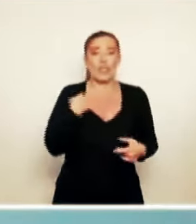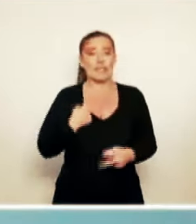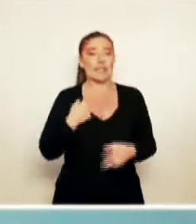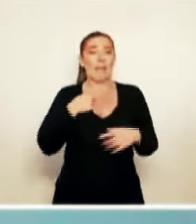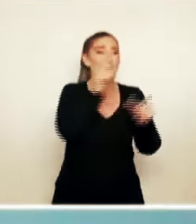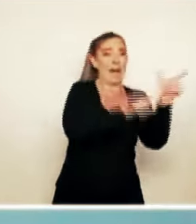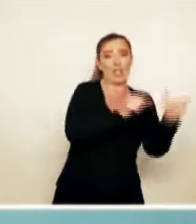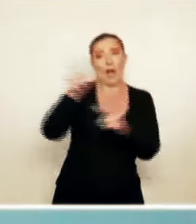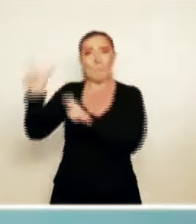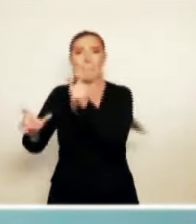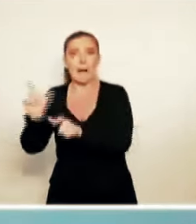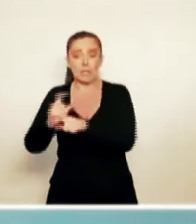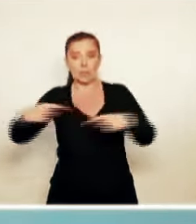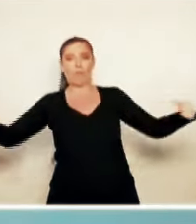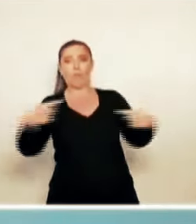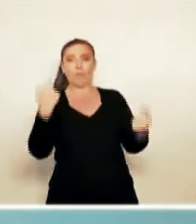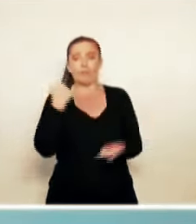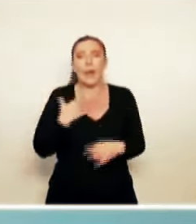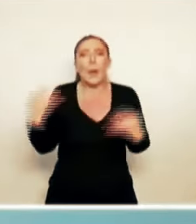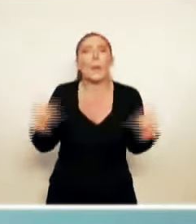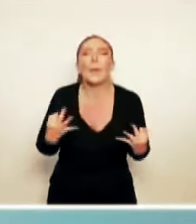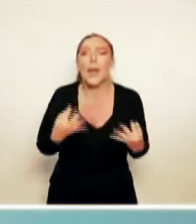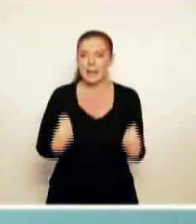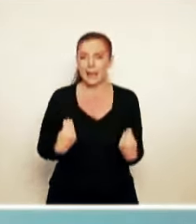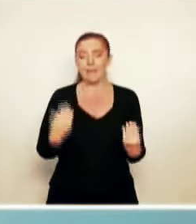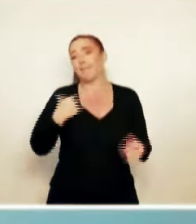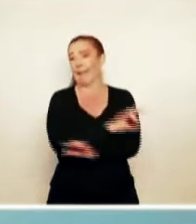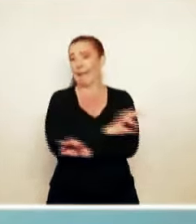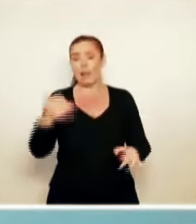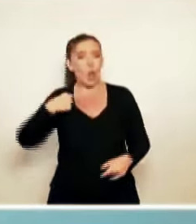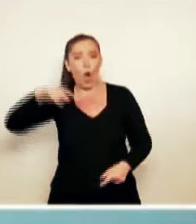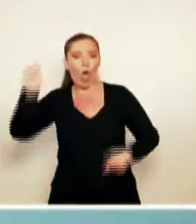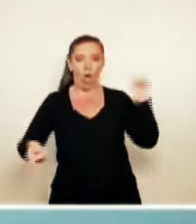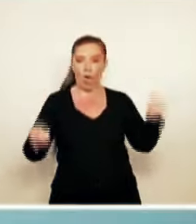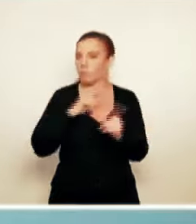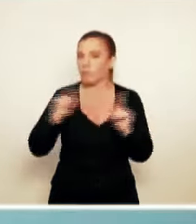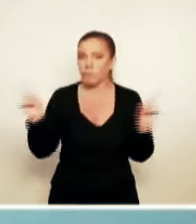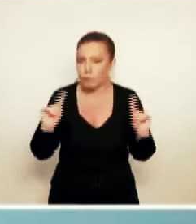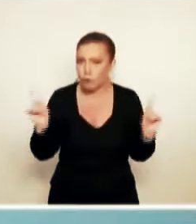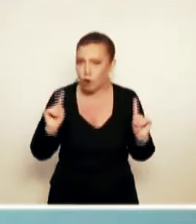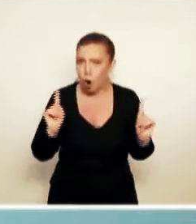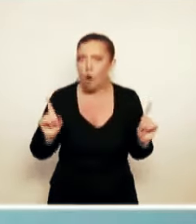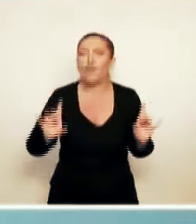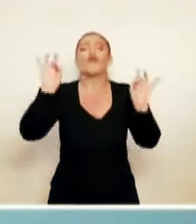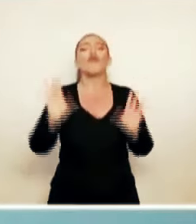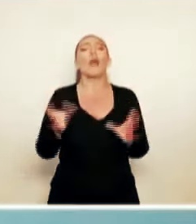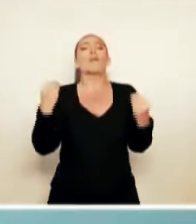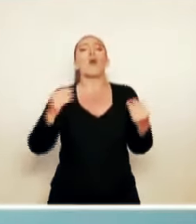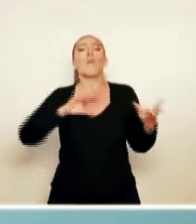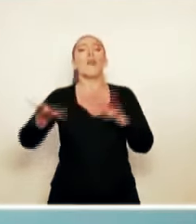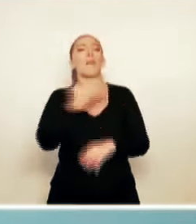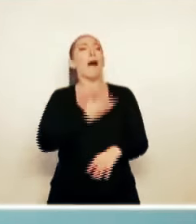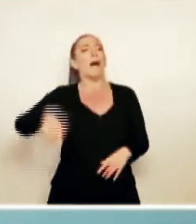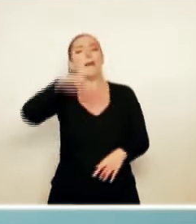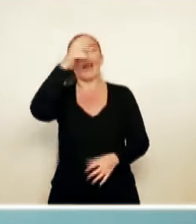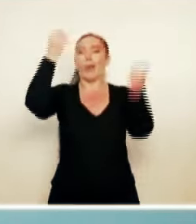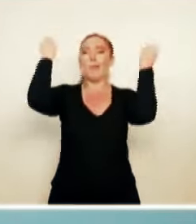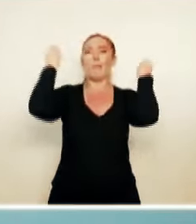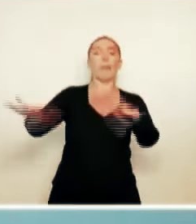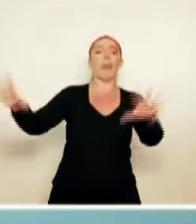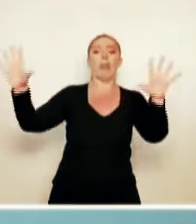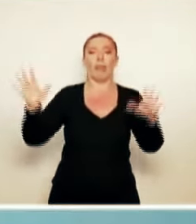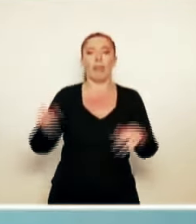mostrador. ¿Qué puede salir bien? Y no estoy acusando de nada a nadie. Simplemente cómo el Estado ha abandonado esto.